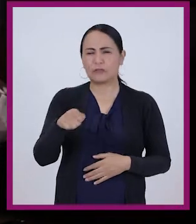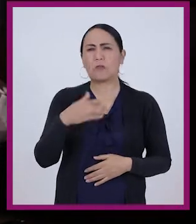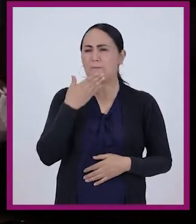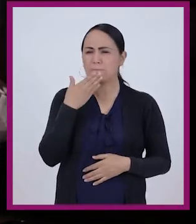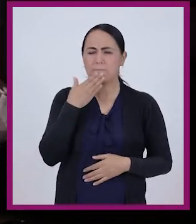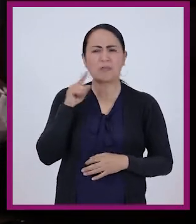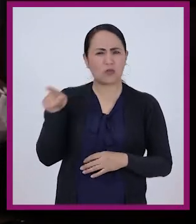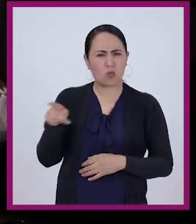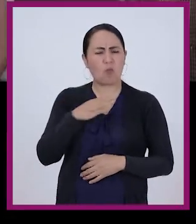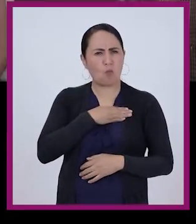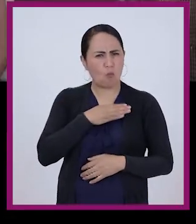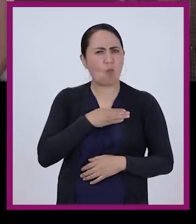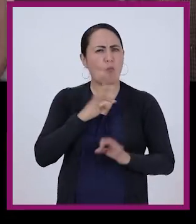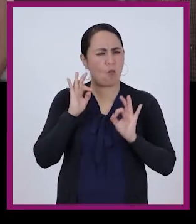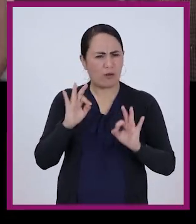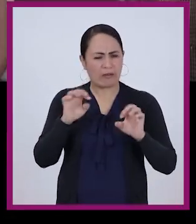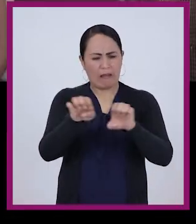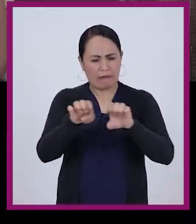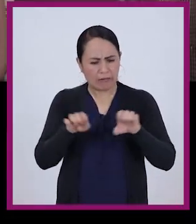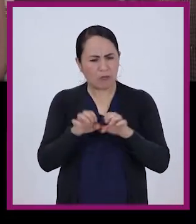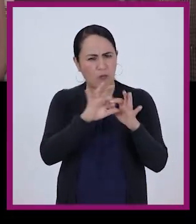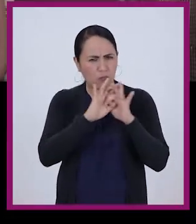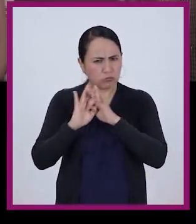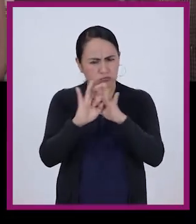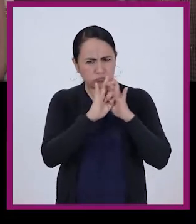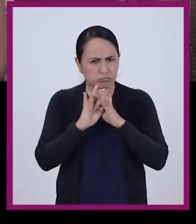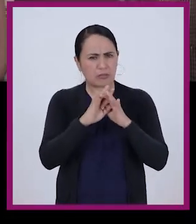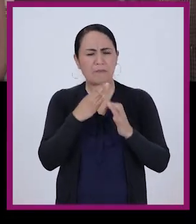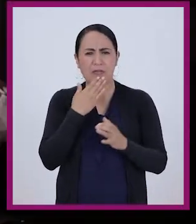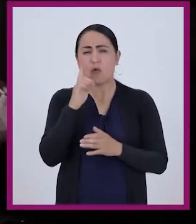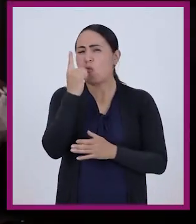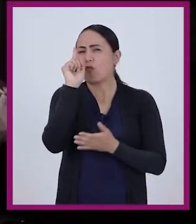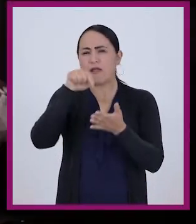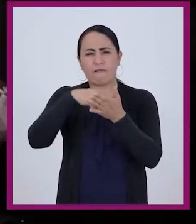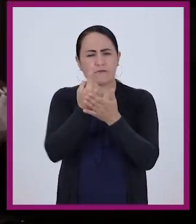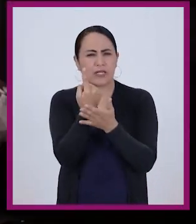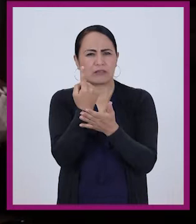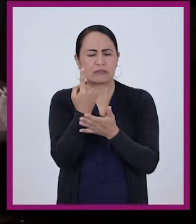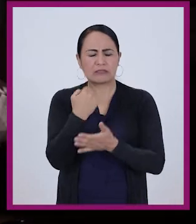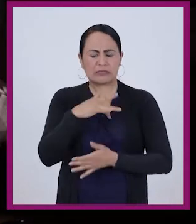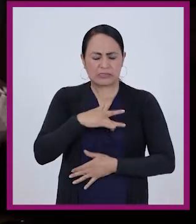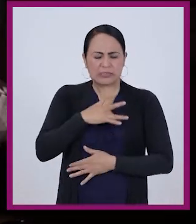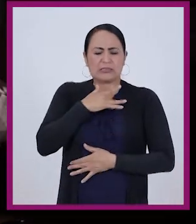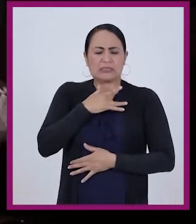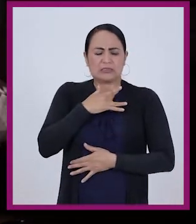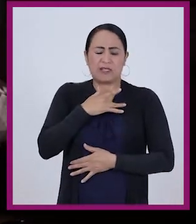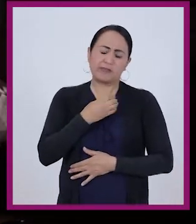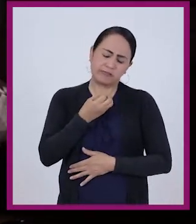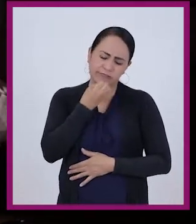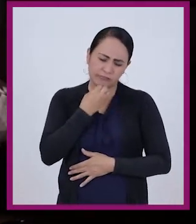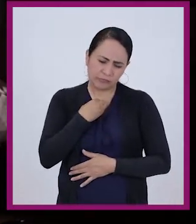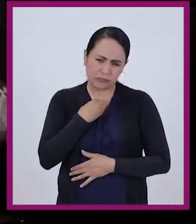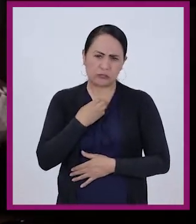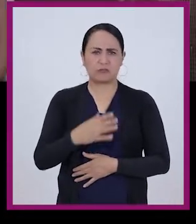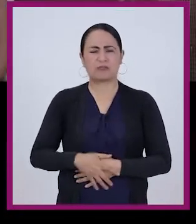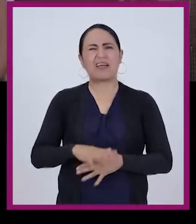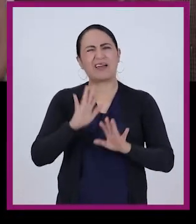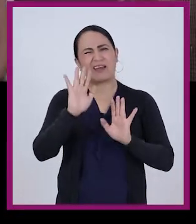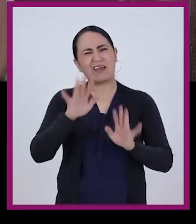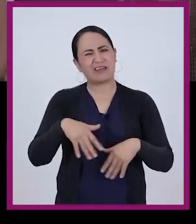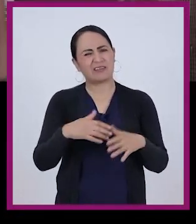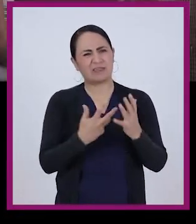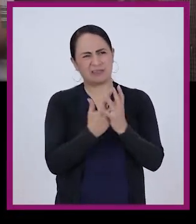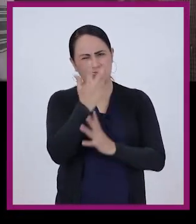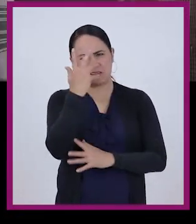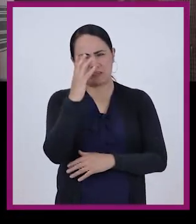No te creas, mi Citla. Siempre has sido bien buena onda para trabajar en equipo. Solo esa vez que te enojaste sí me dolió mi corazoncito, pero